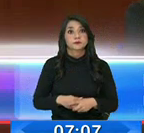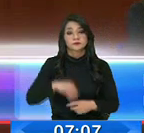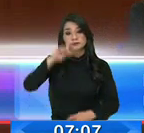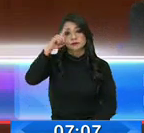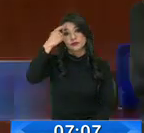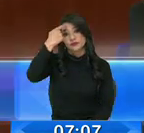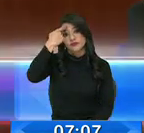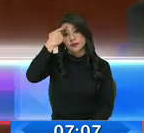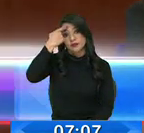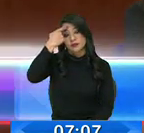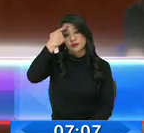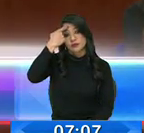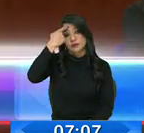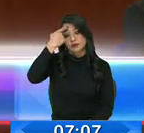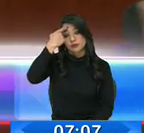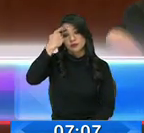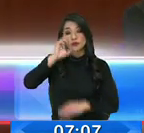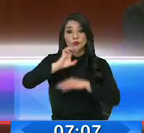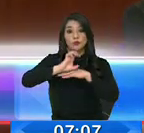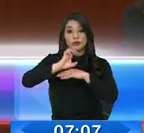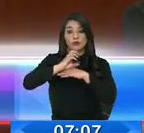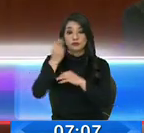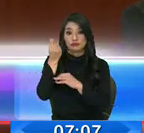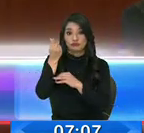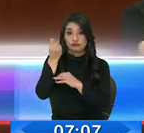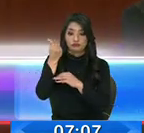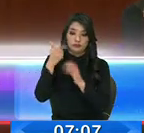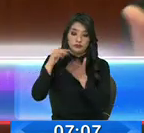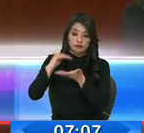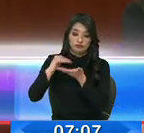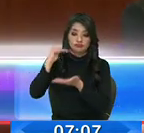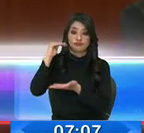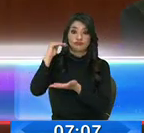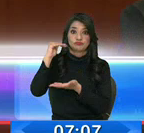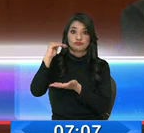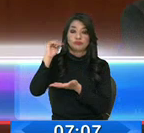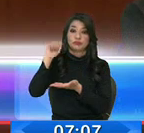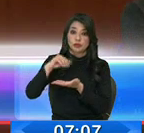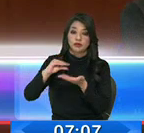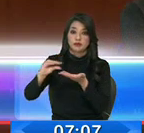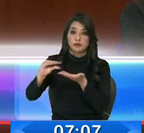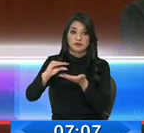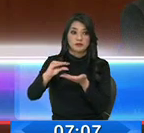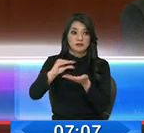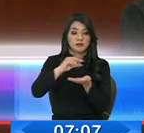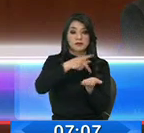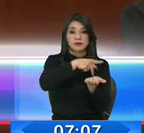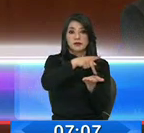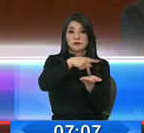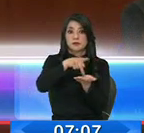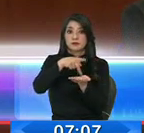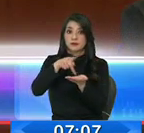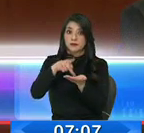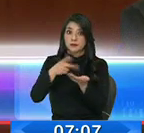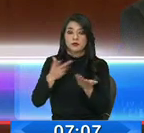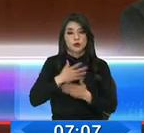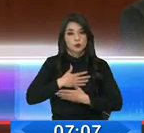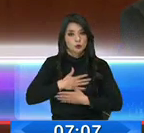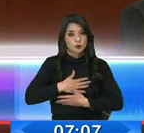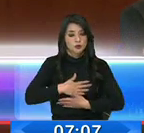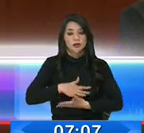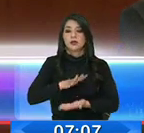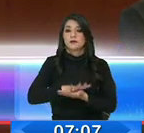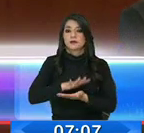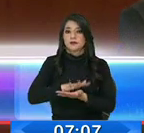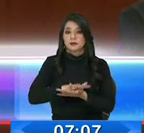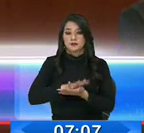ecuatoriano, desde el punto de vista de las finanzas públicas, le permite tener un oxígeno, ¿no? Un oxígeno